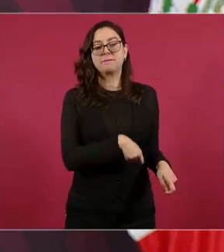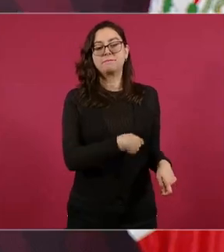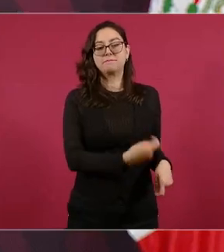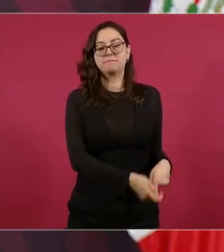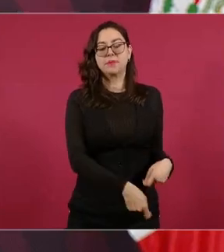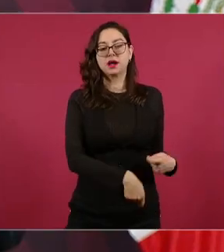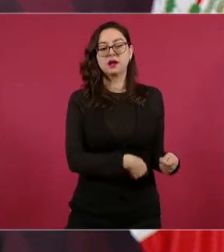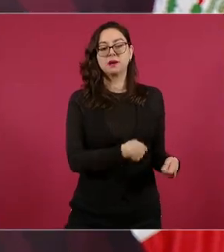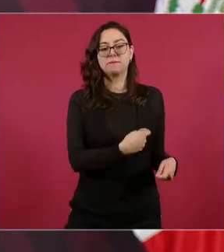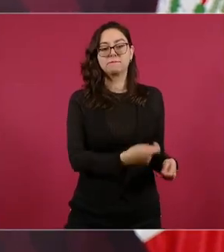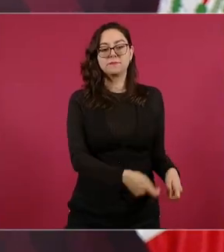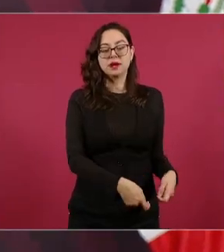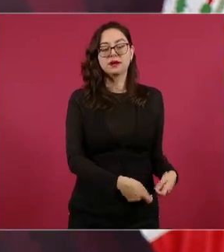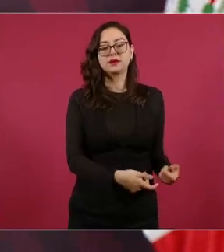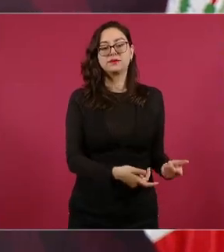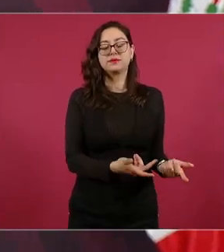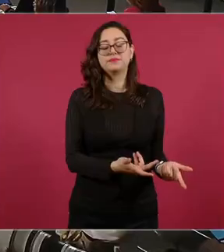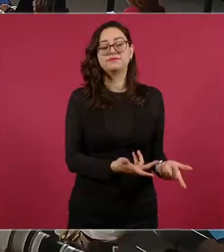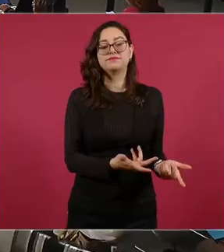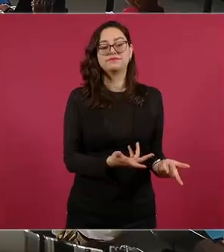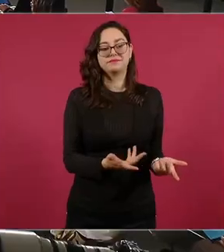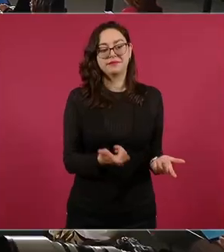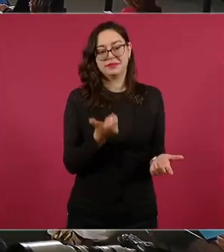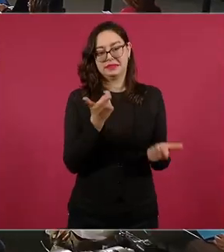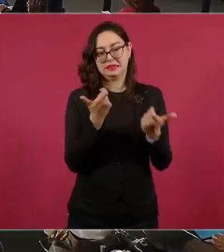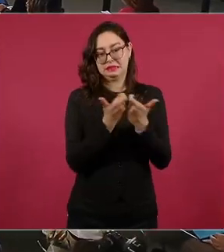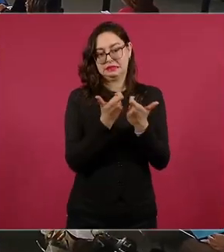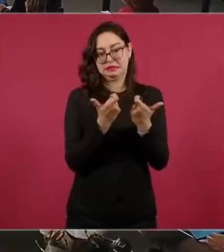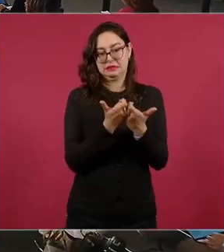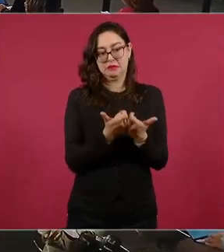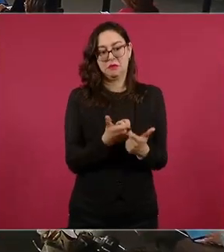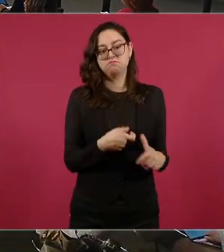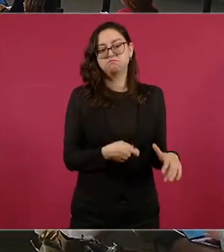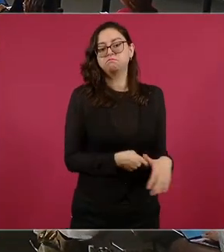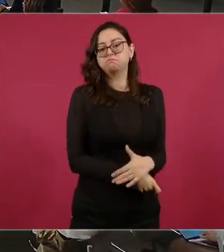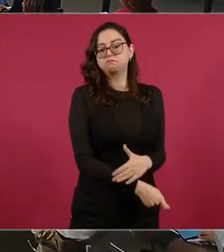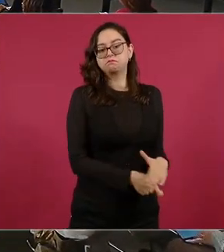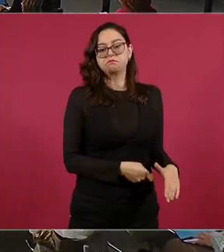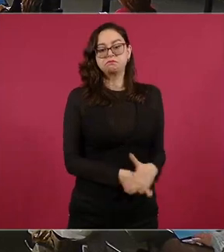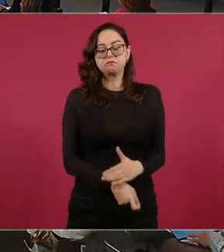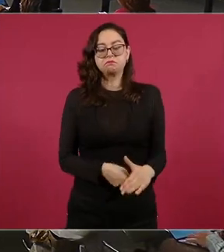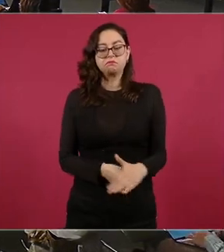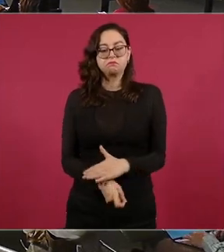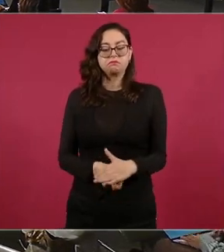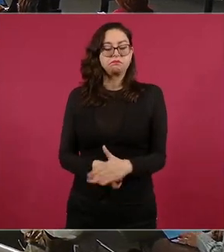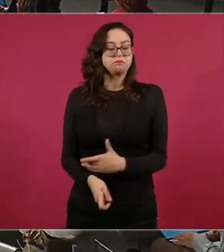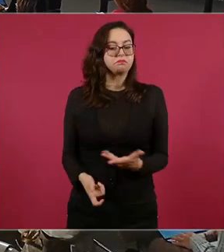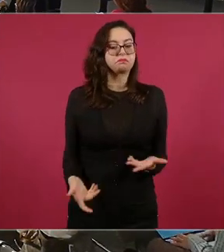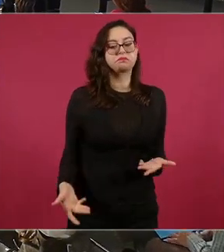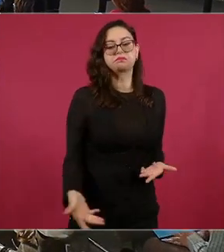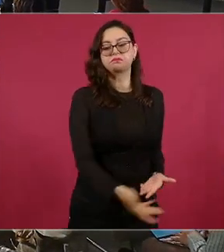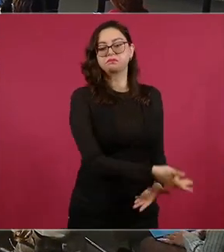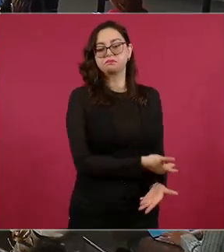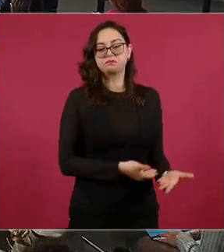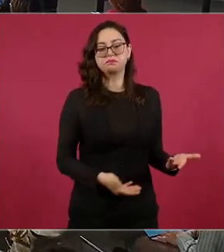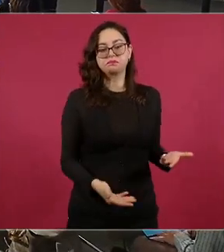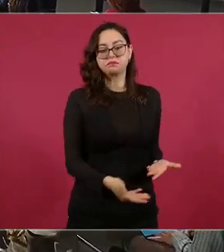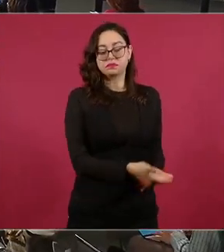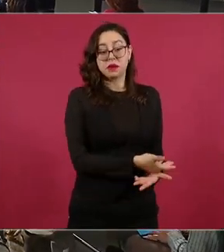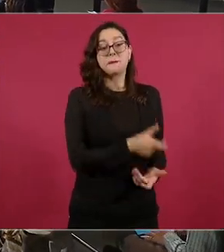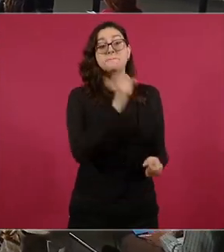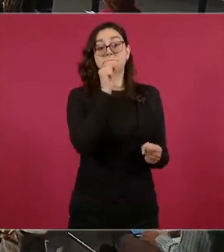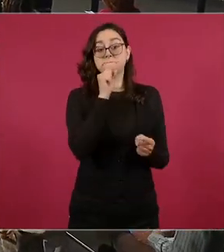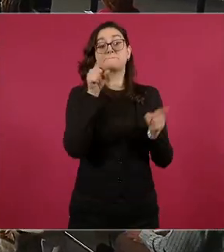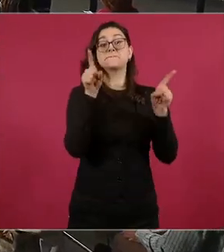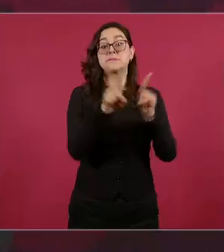repartía dinero a todos, llegaba dinero a los medios